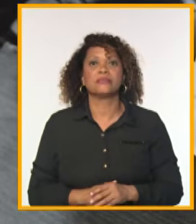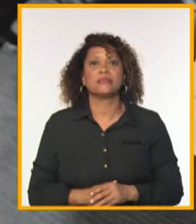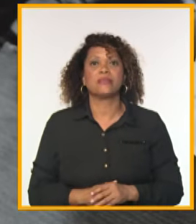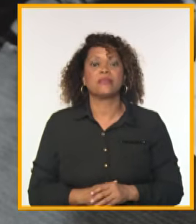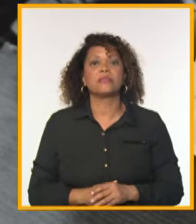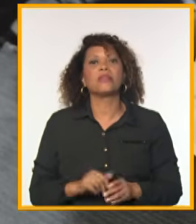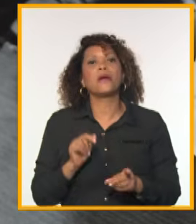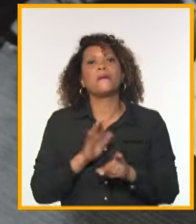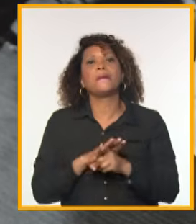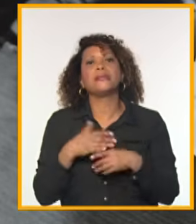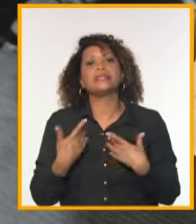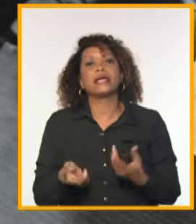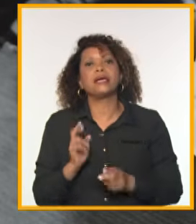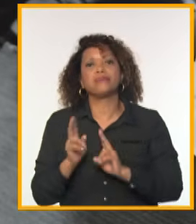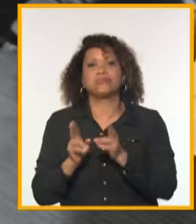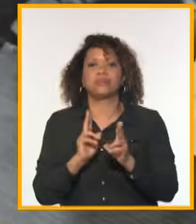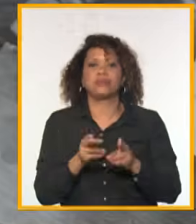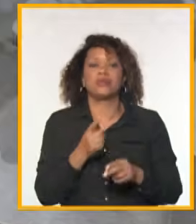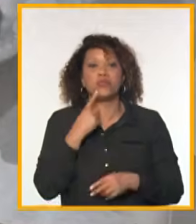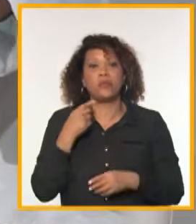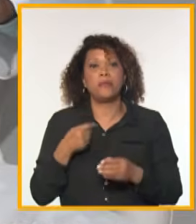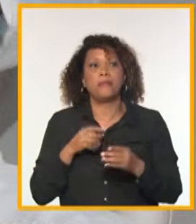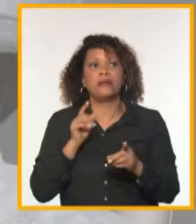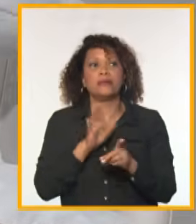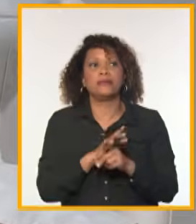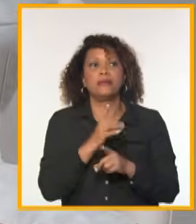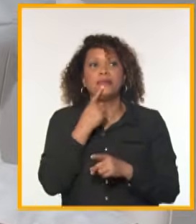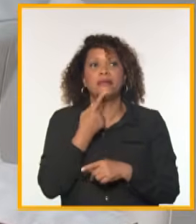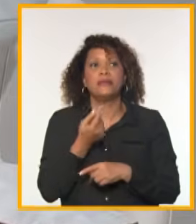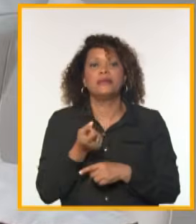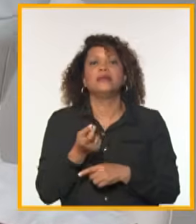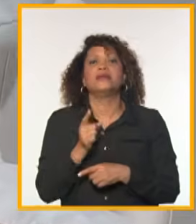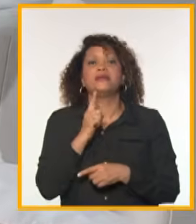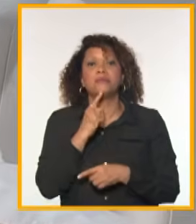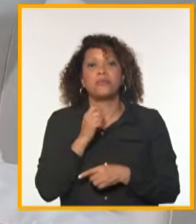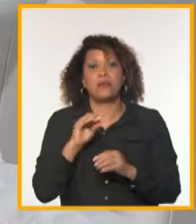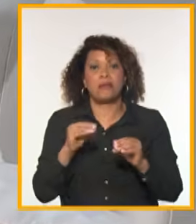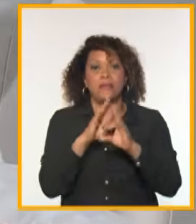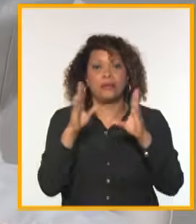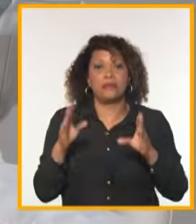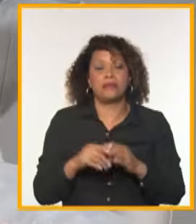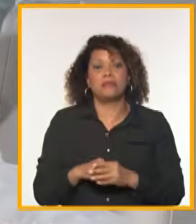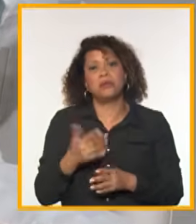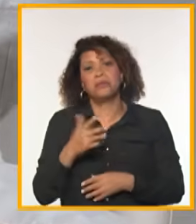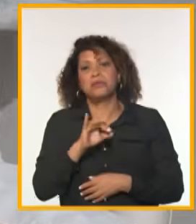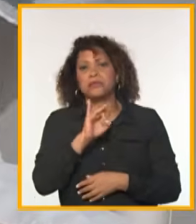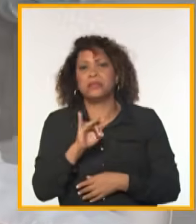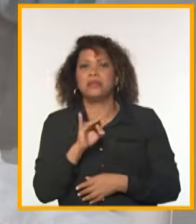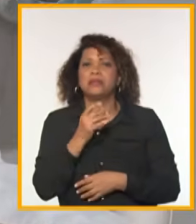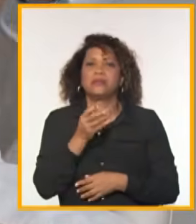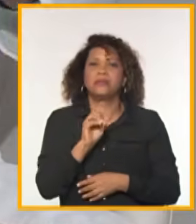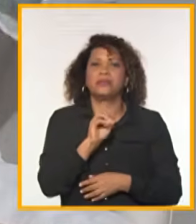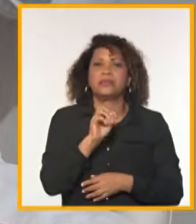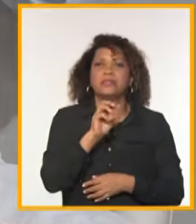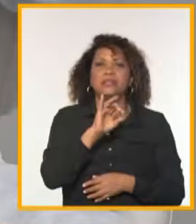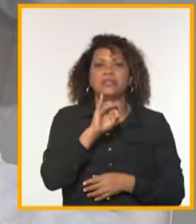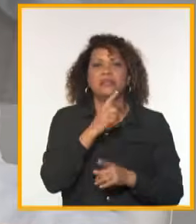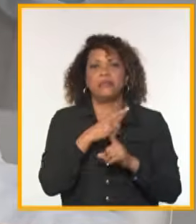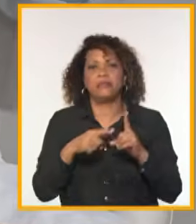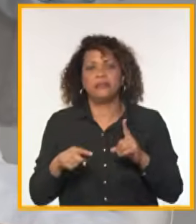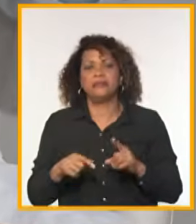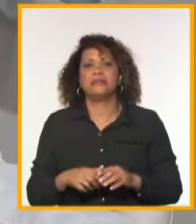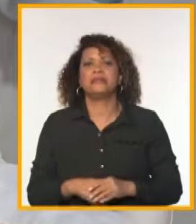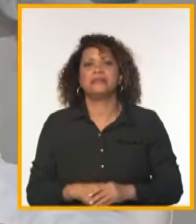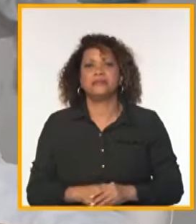comencé a dirigir. Yo entraba por la mañana, como te decía, en el instituto, sobre las 7:30, hacía el pase